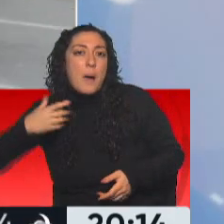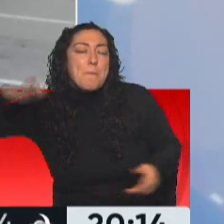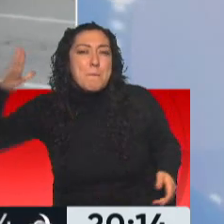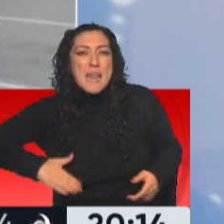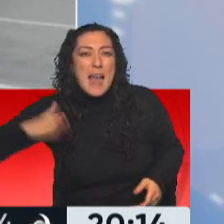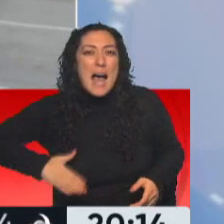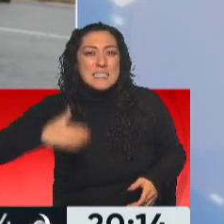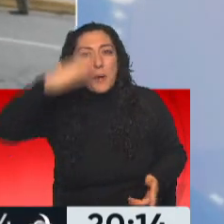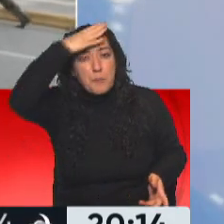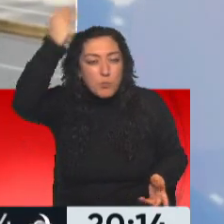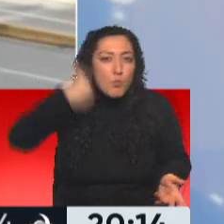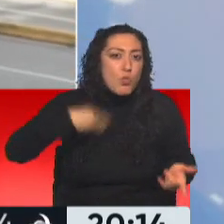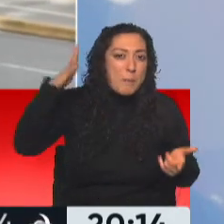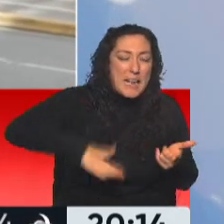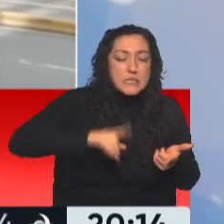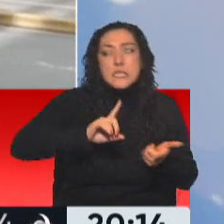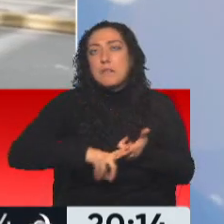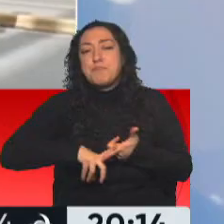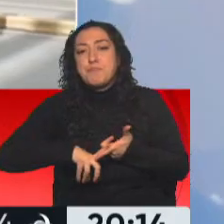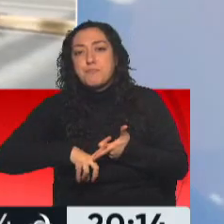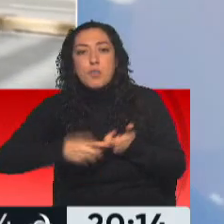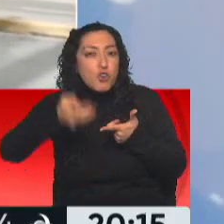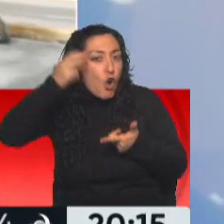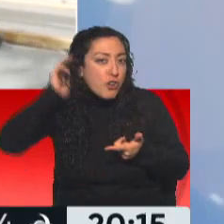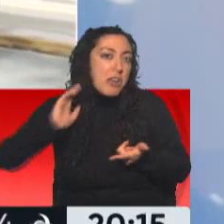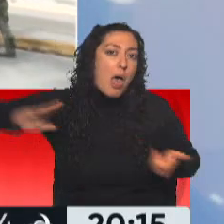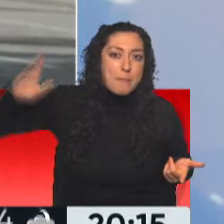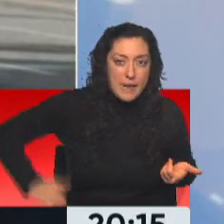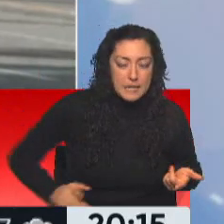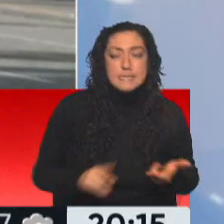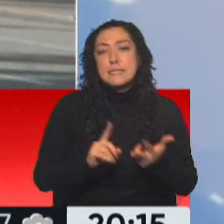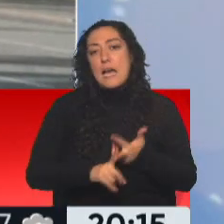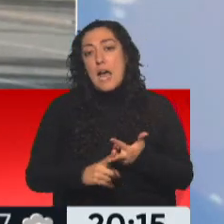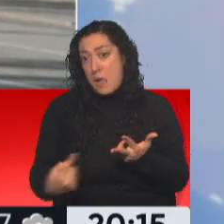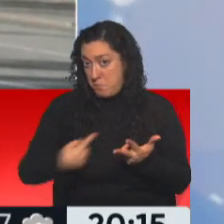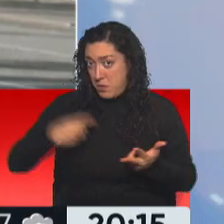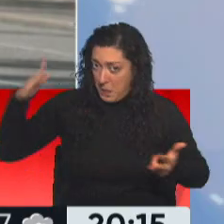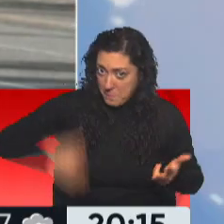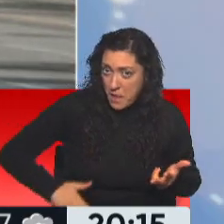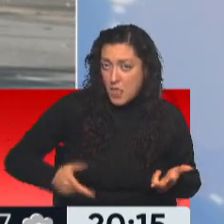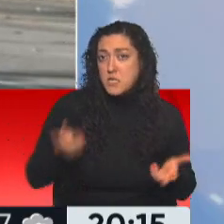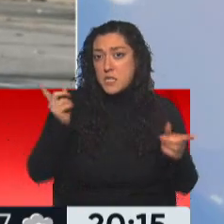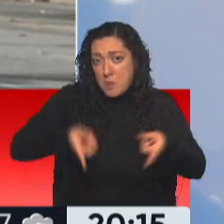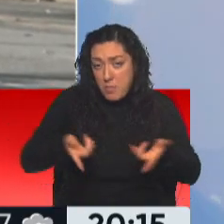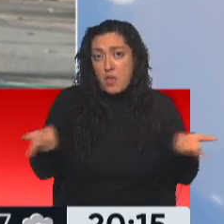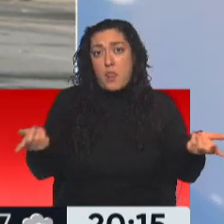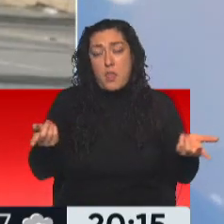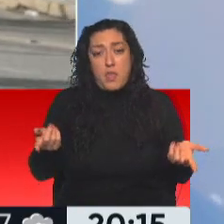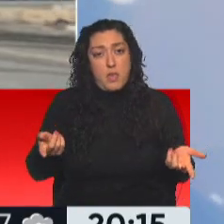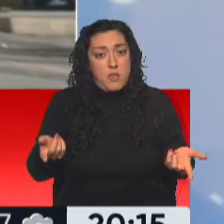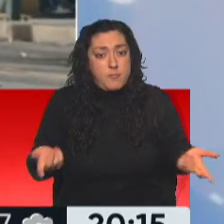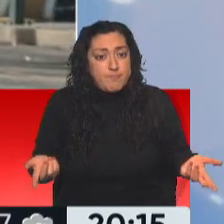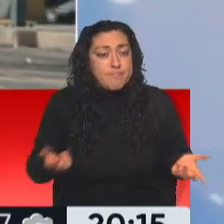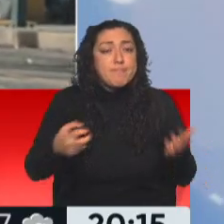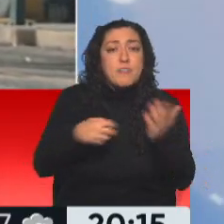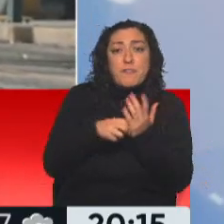a Edmundo González, a amenazar a María Corina Machado, me ha amenazado a mí. Tú hablabas de un hackeo. Bueno, el